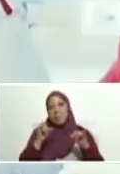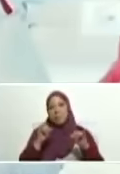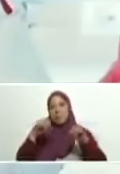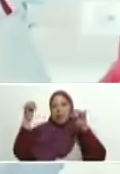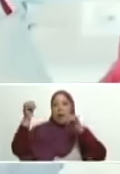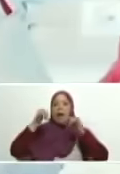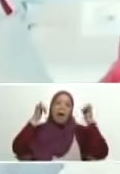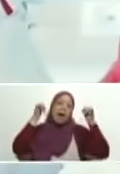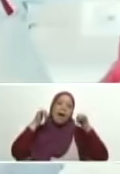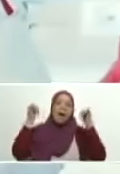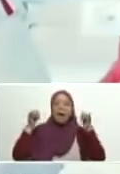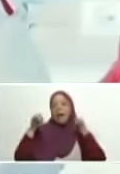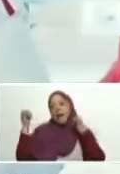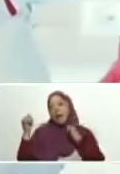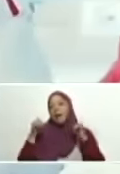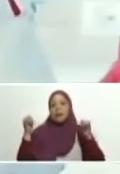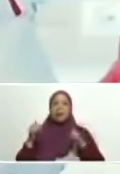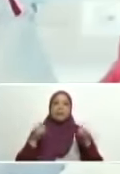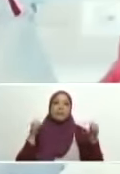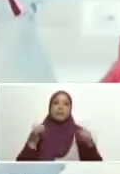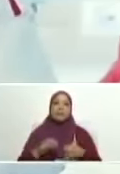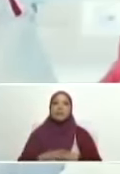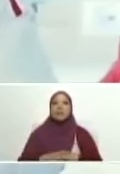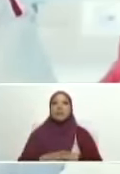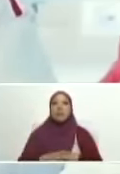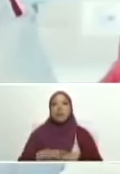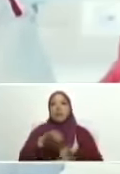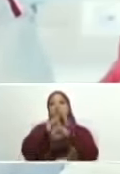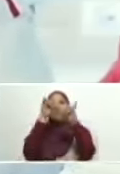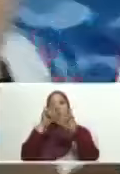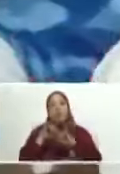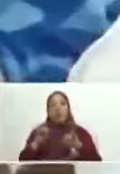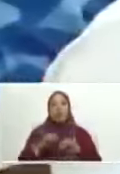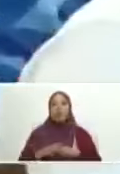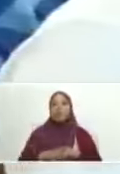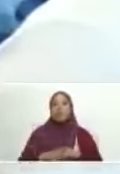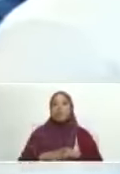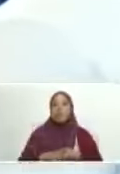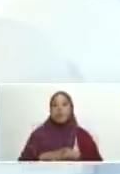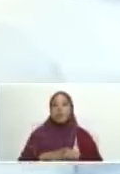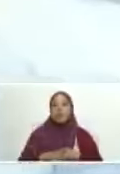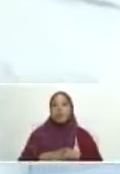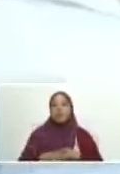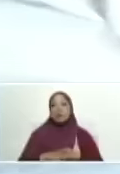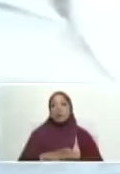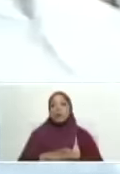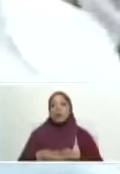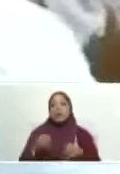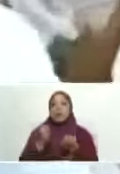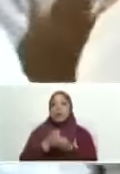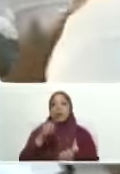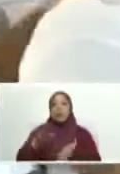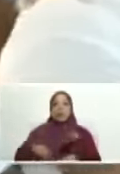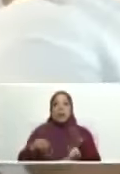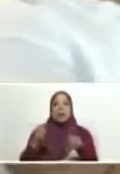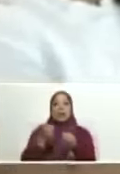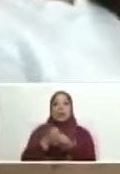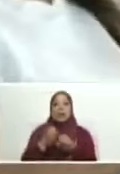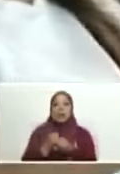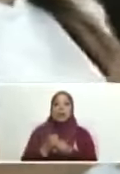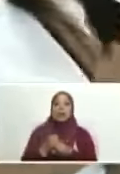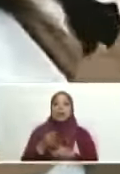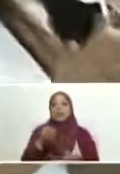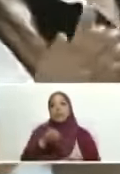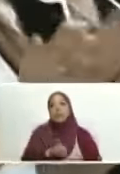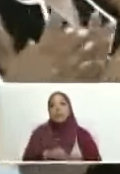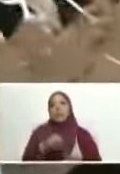rumba en rumba, de felicidad en felicidad, de playa en playa. Lo que